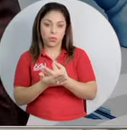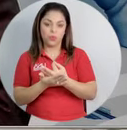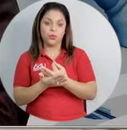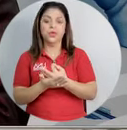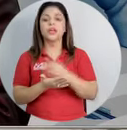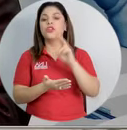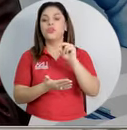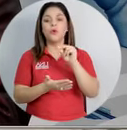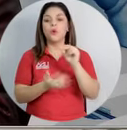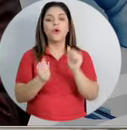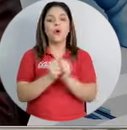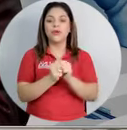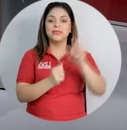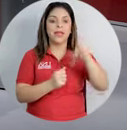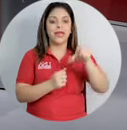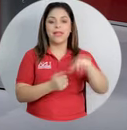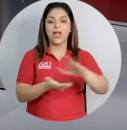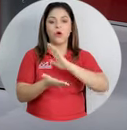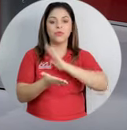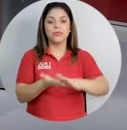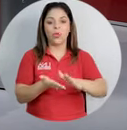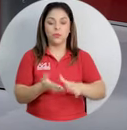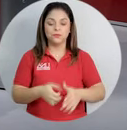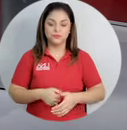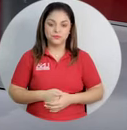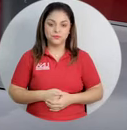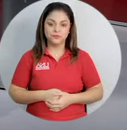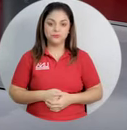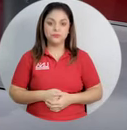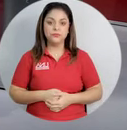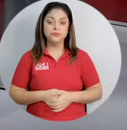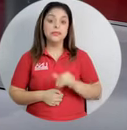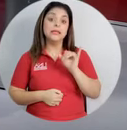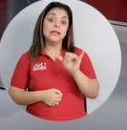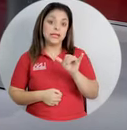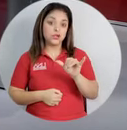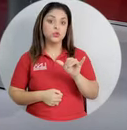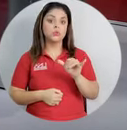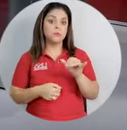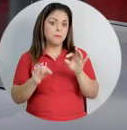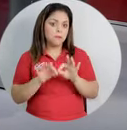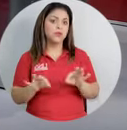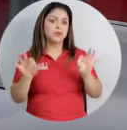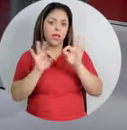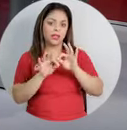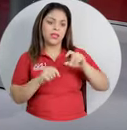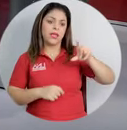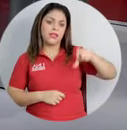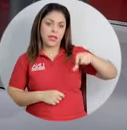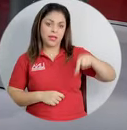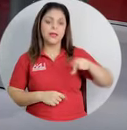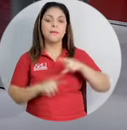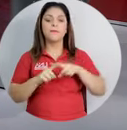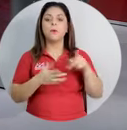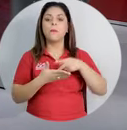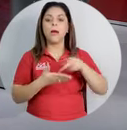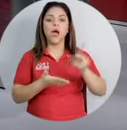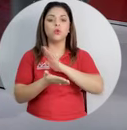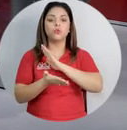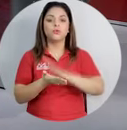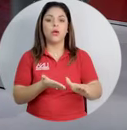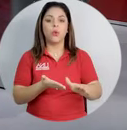contado. Sí, es una herramienta para casos muy específicos, pero en el tanto usted la mantenga con pago de contado, porque si